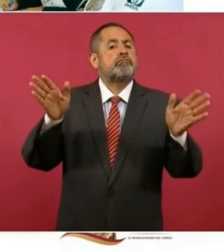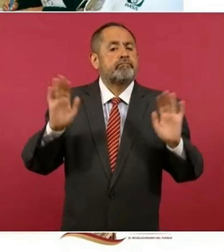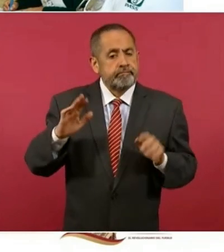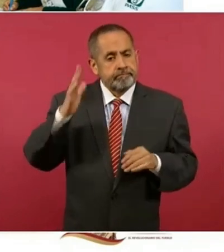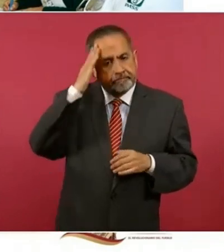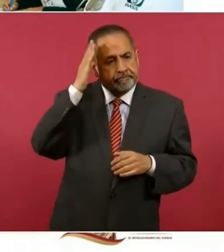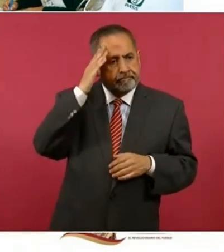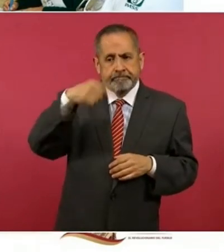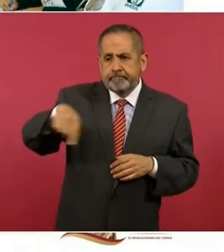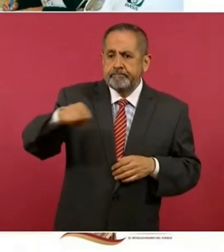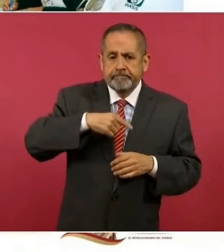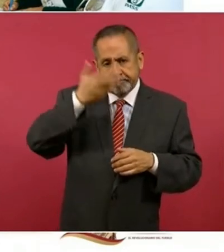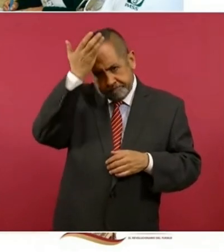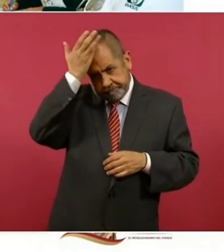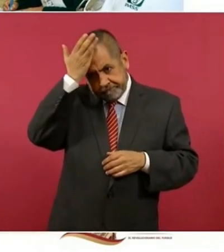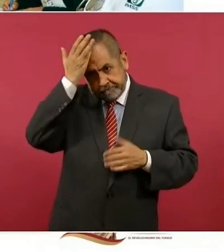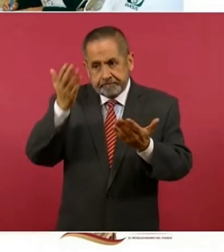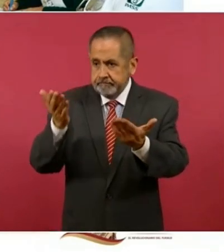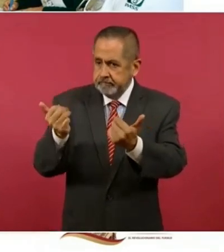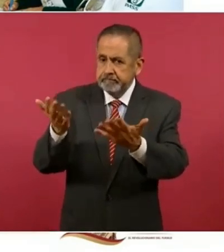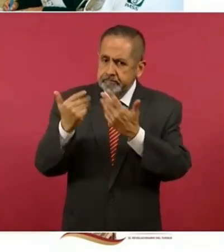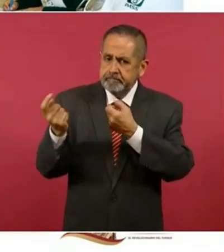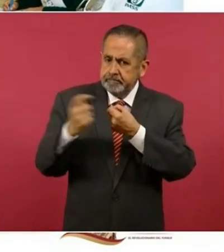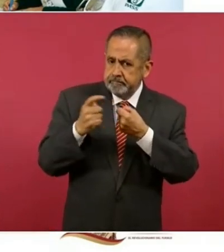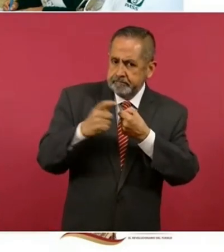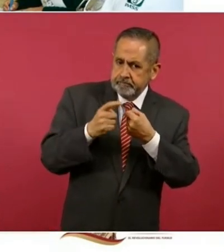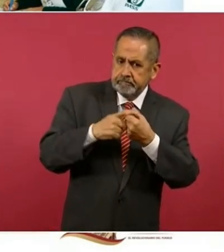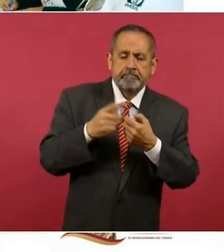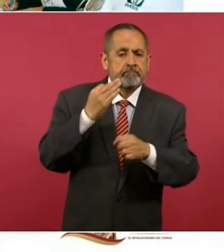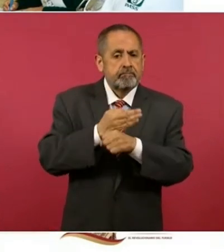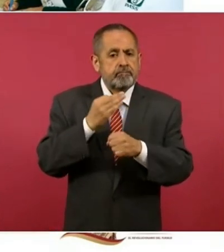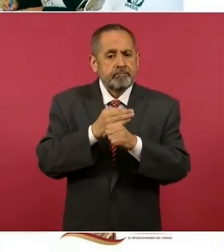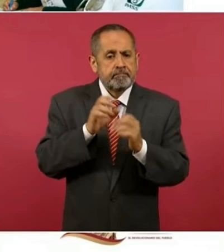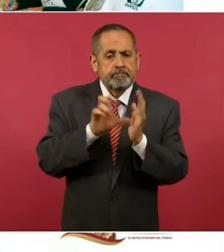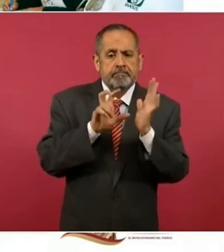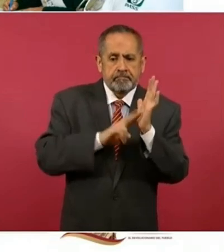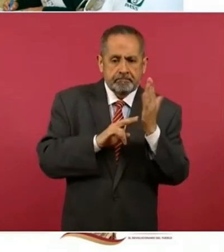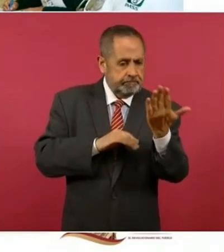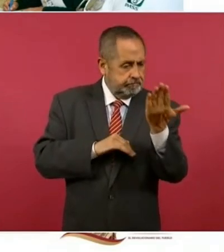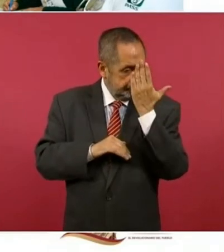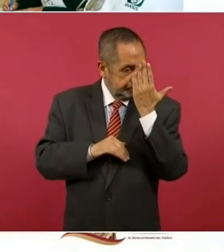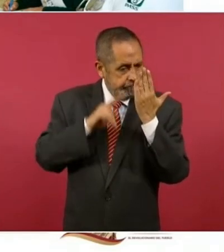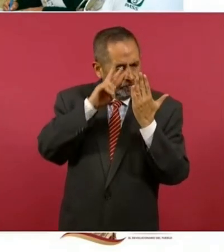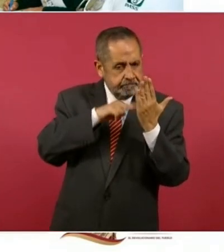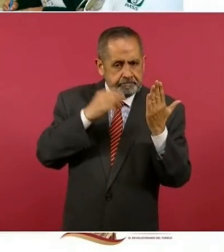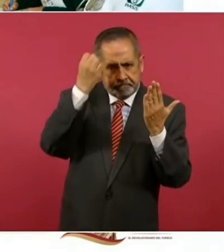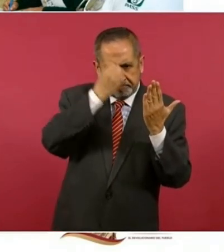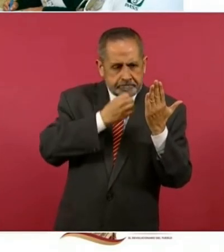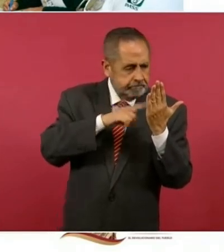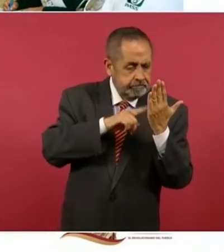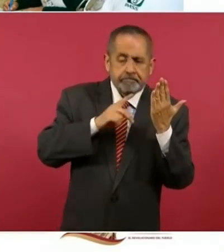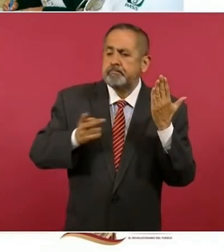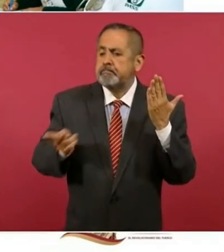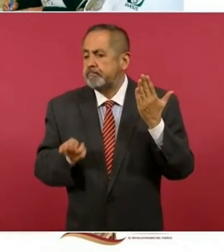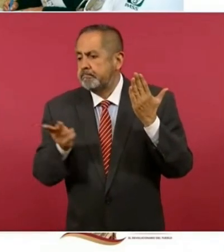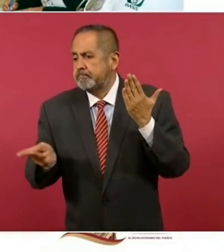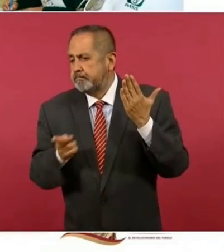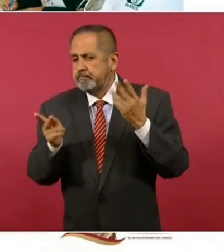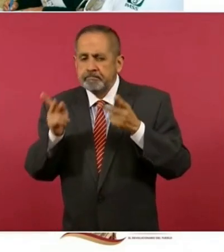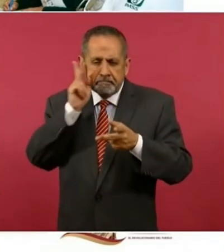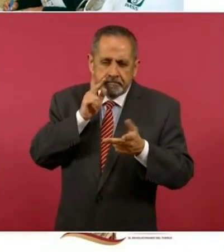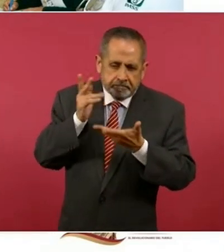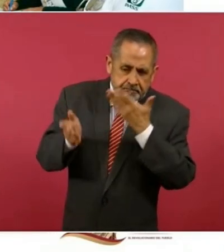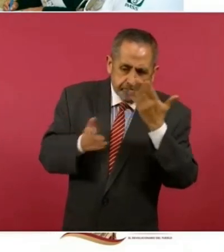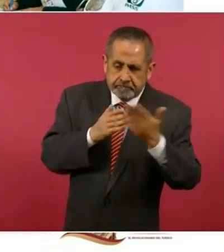enfermería. Estamos en este proceso actualmente de revisión de documentos, además de las pruebas que se hacen previa a la contratación, por lo que